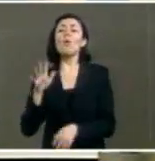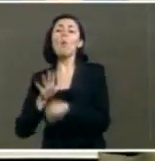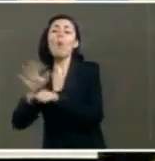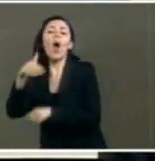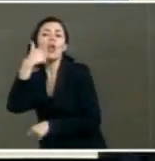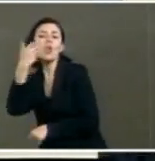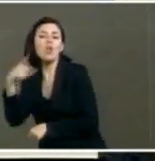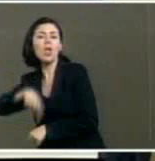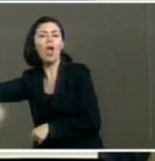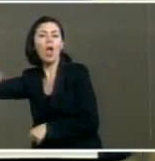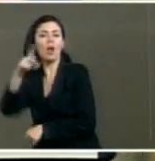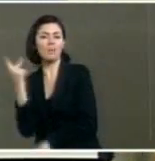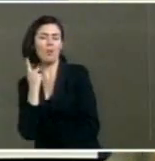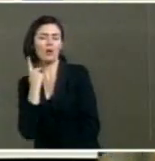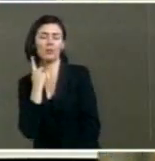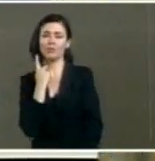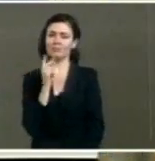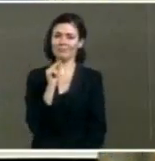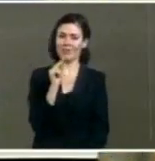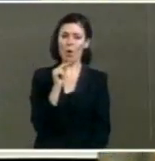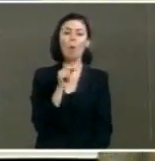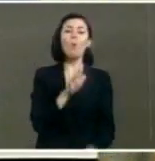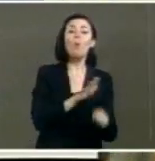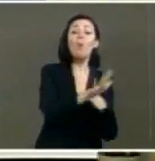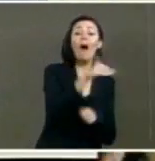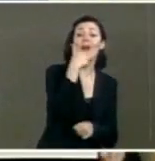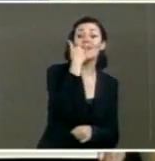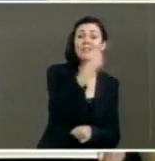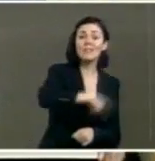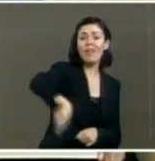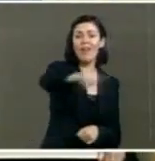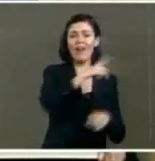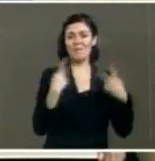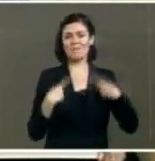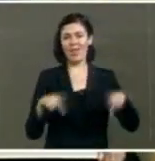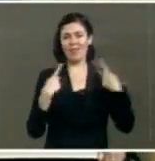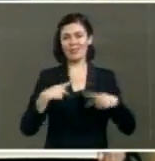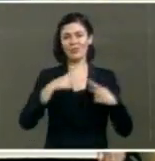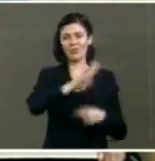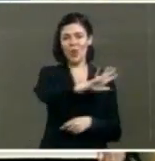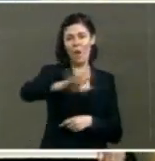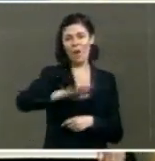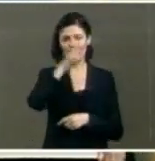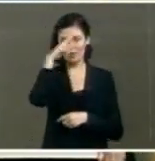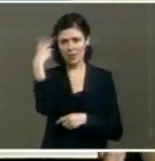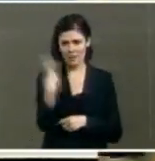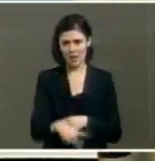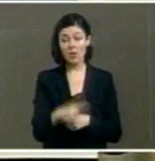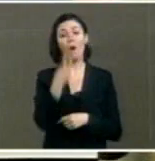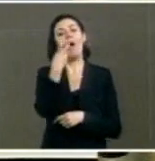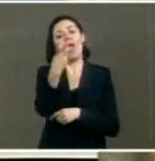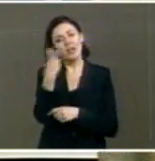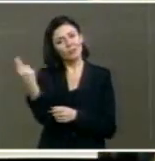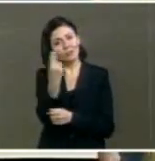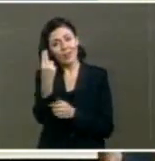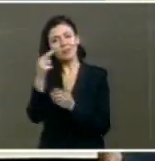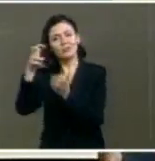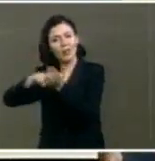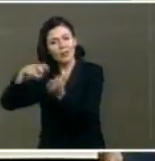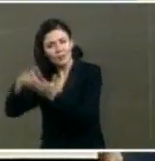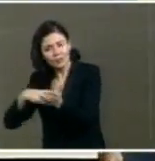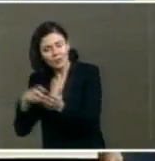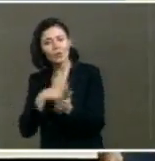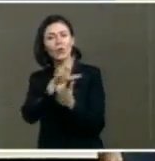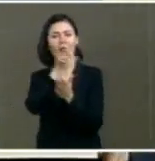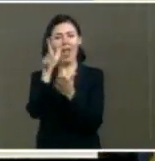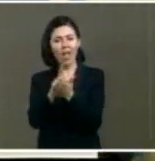en lo que quieren los ciudadanos. Y de ahí la importancia de la aprobación de la reforma política. Ya hemos hecho el esfuerzo